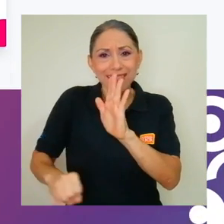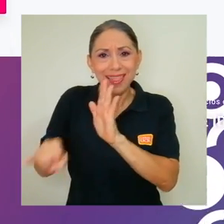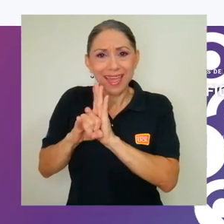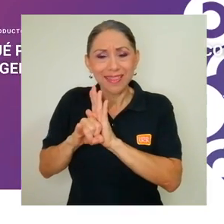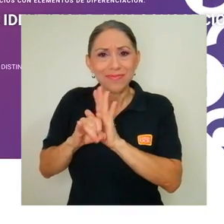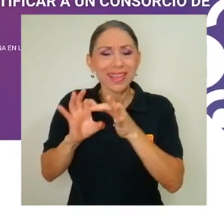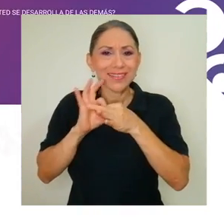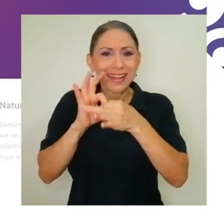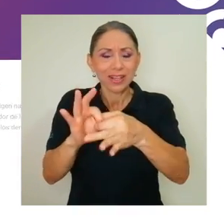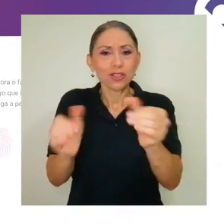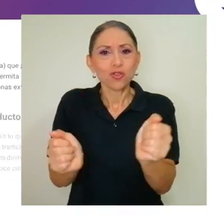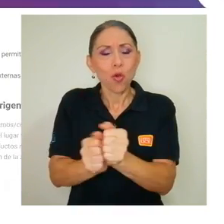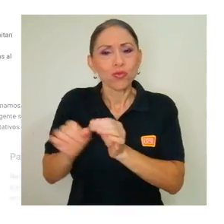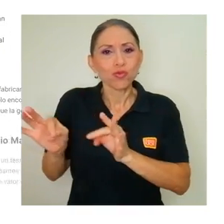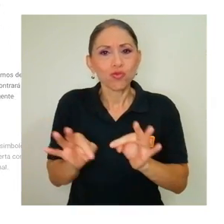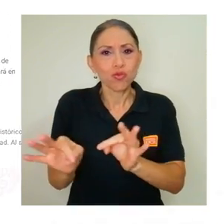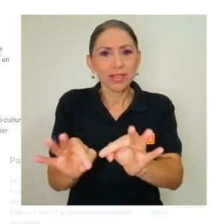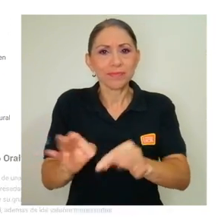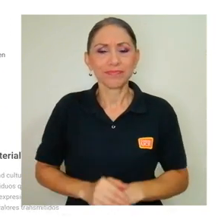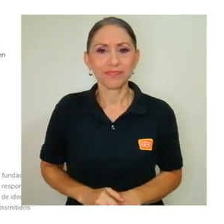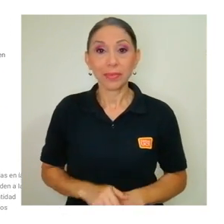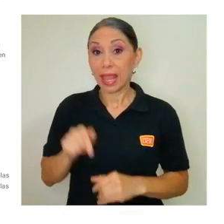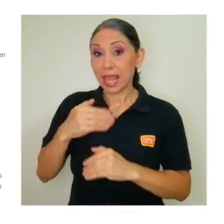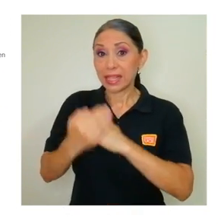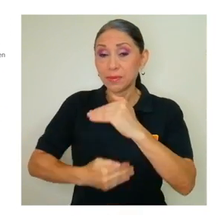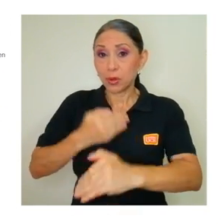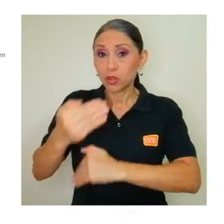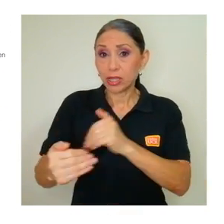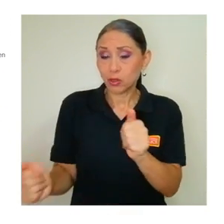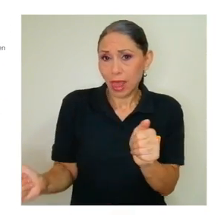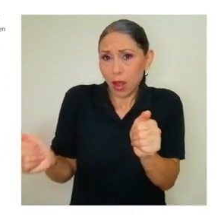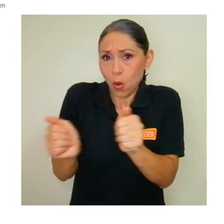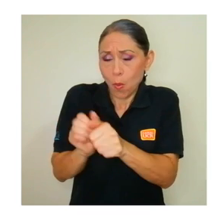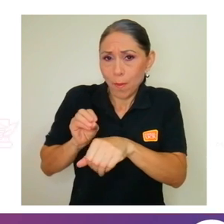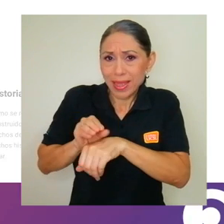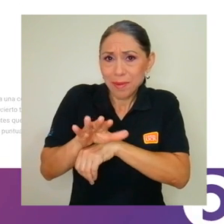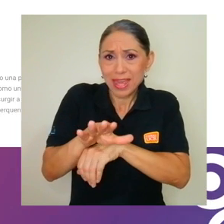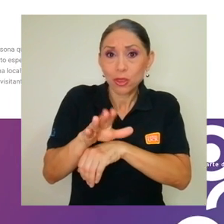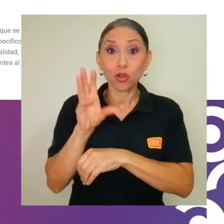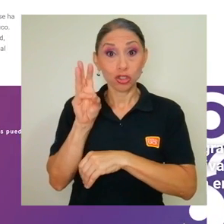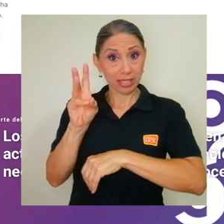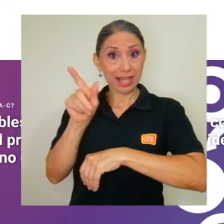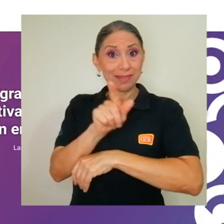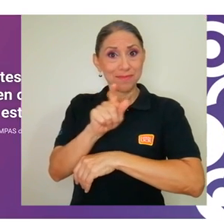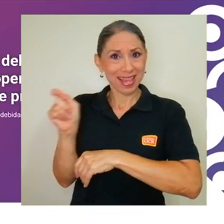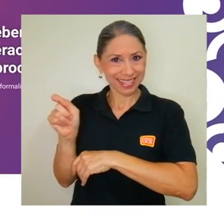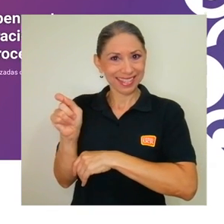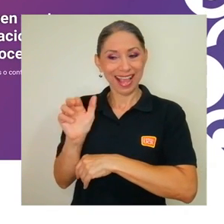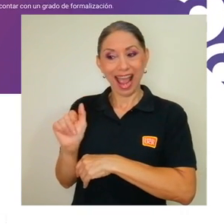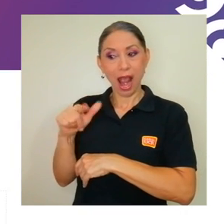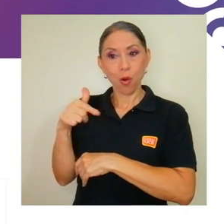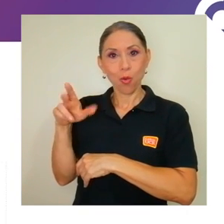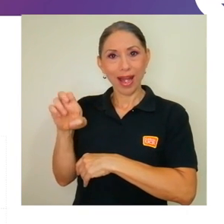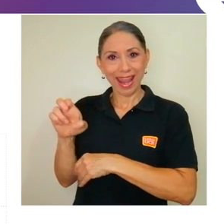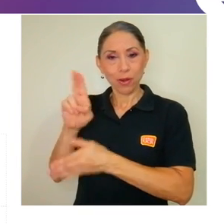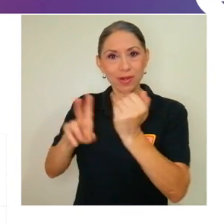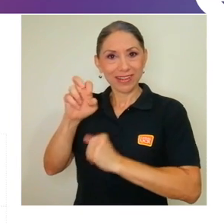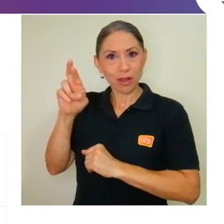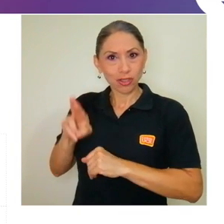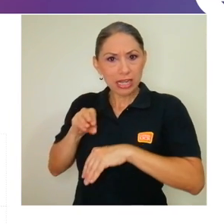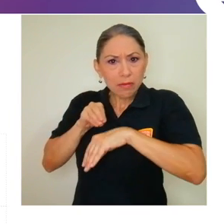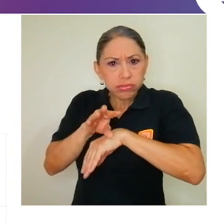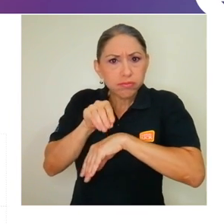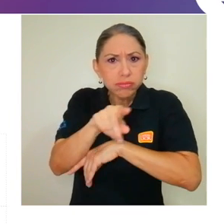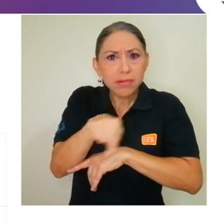y relacionados con la actividad turística. En el proceso de acompañamiento de 6 meses dados por AUGE